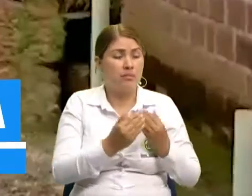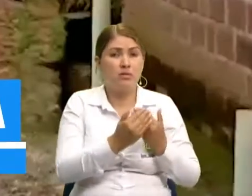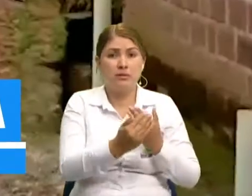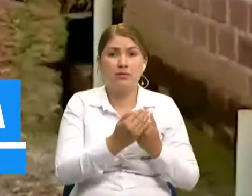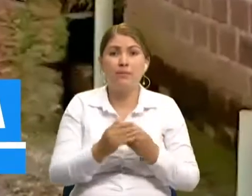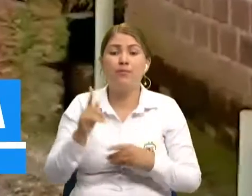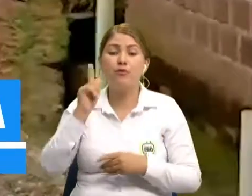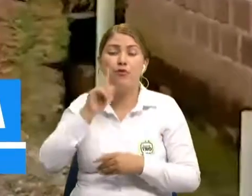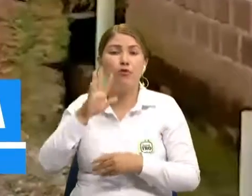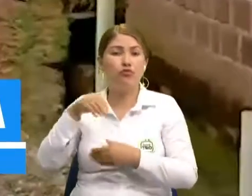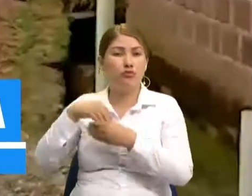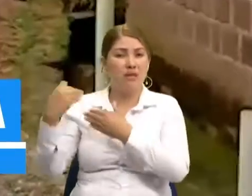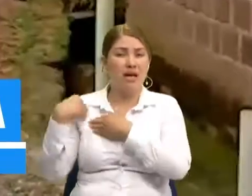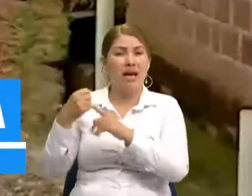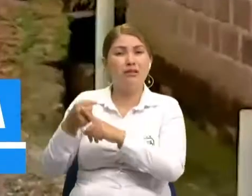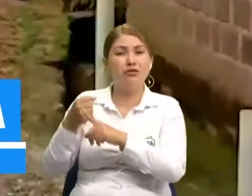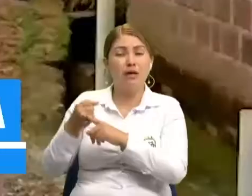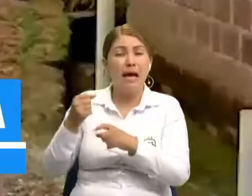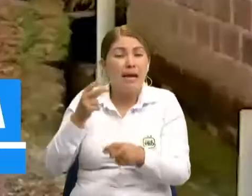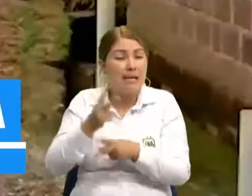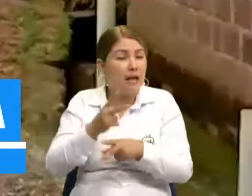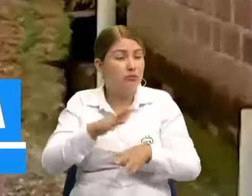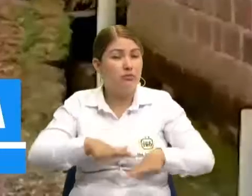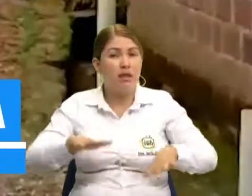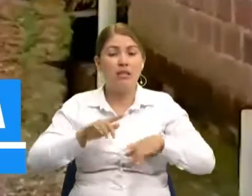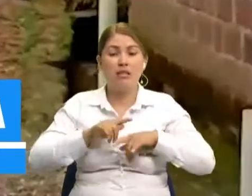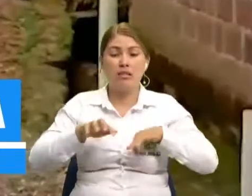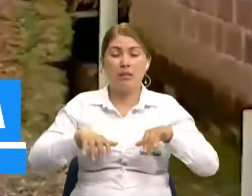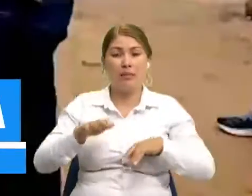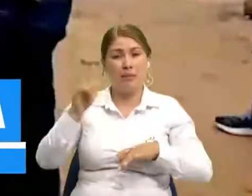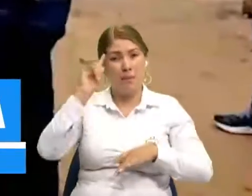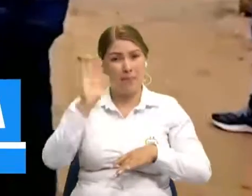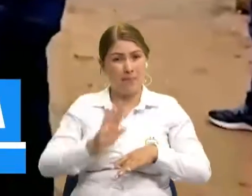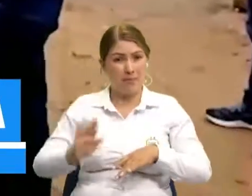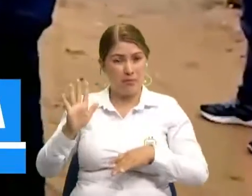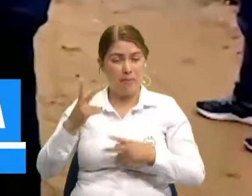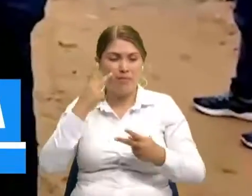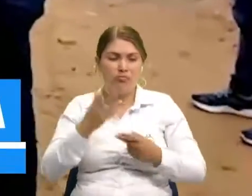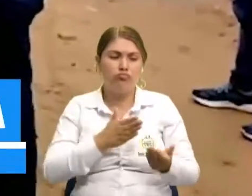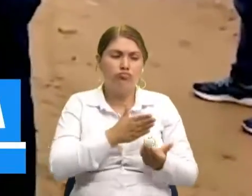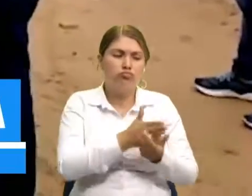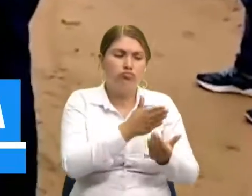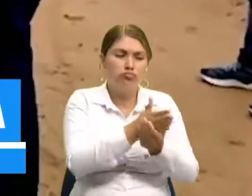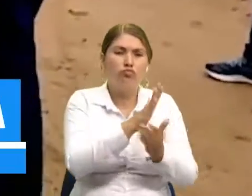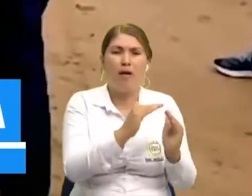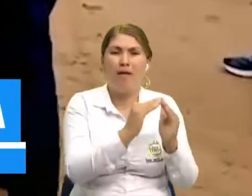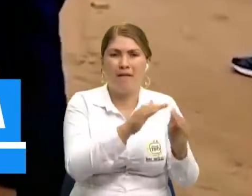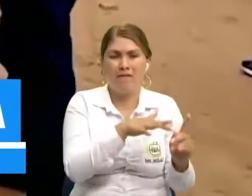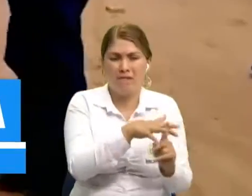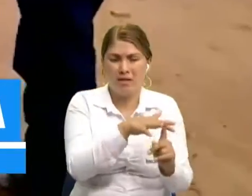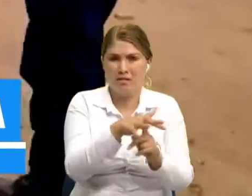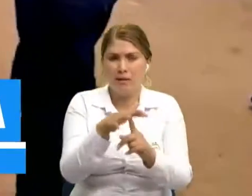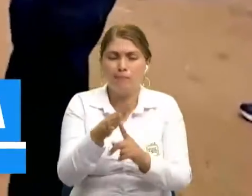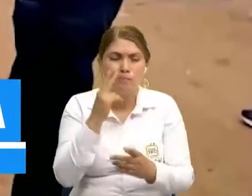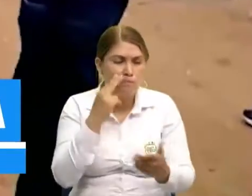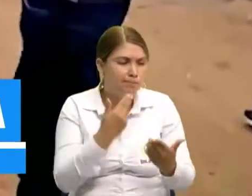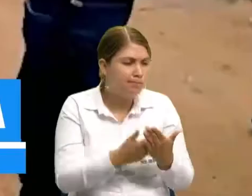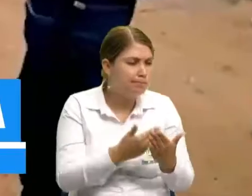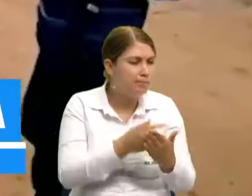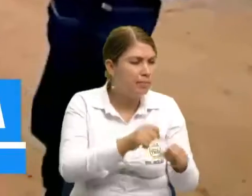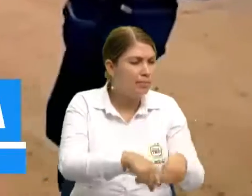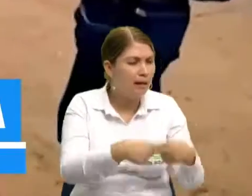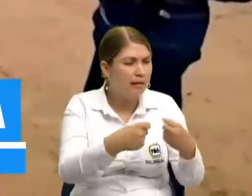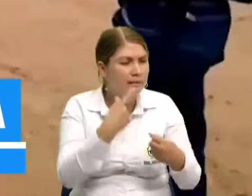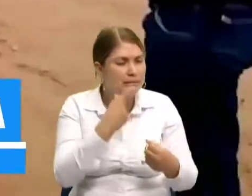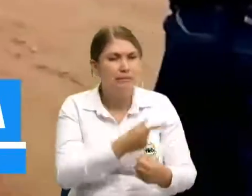funcionarios de gestión del riesgo del departamento y el secretario de planeación municipal visitaron cada una de las viviendas afectadas y verificaron los